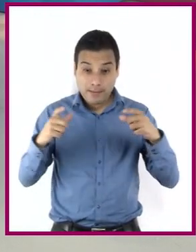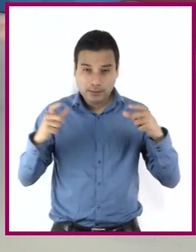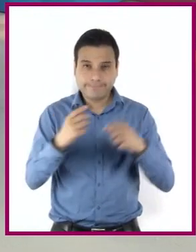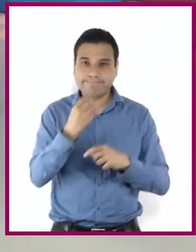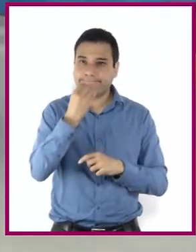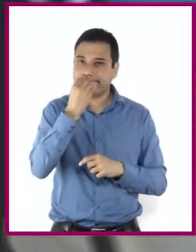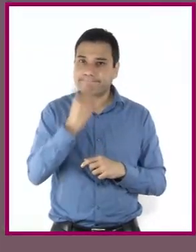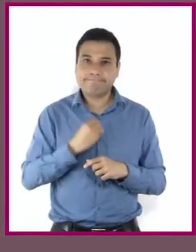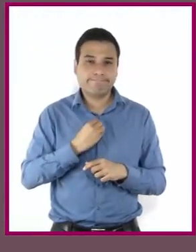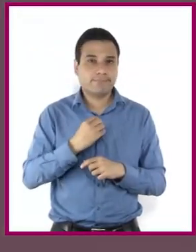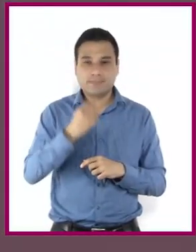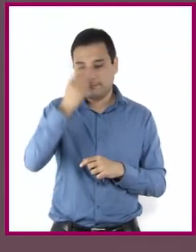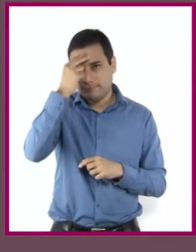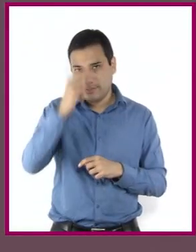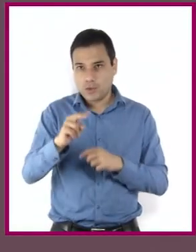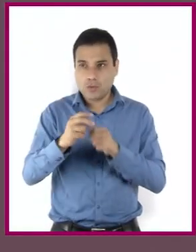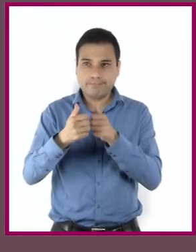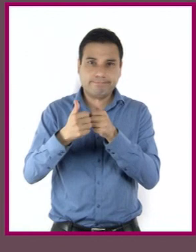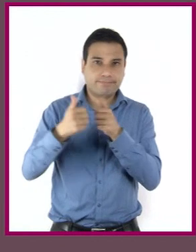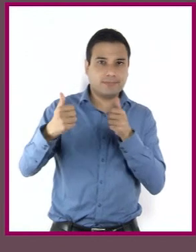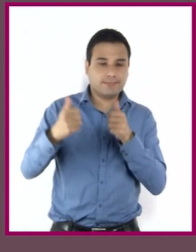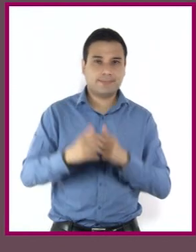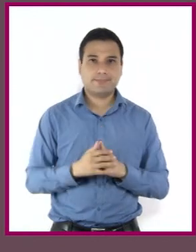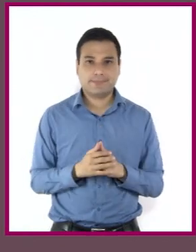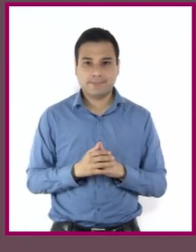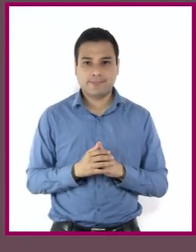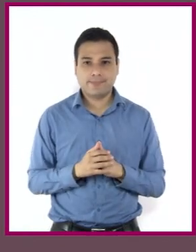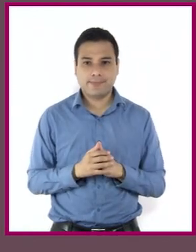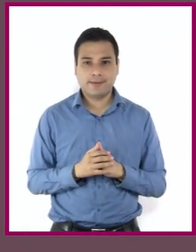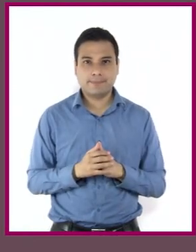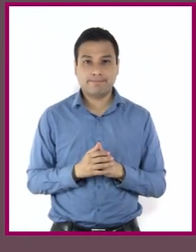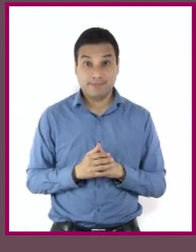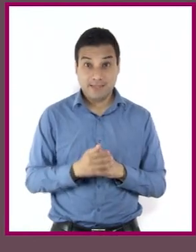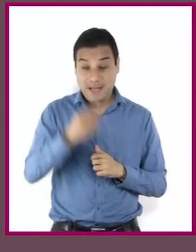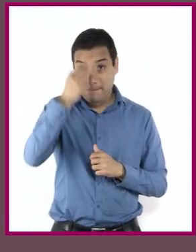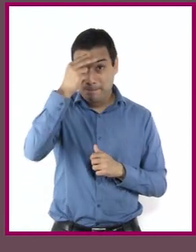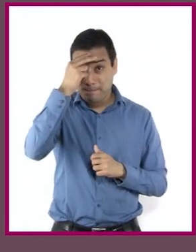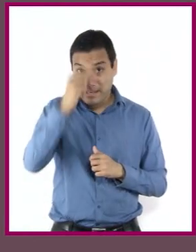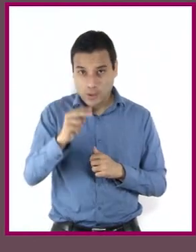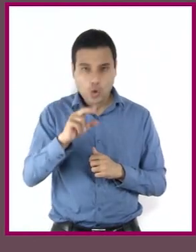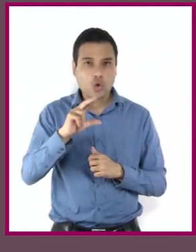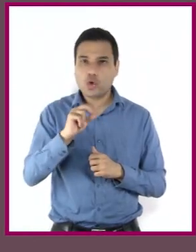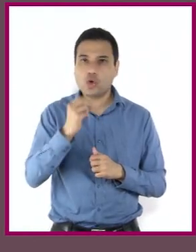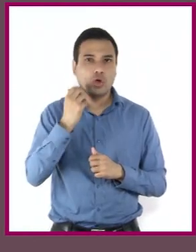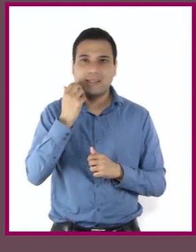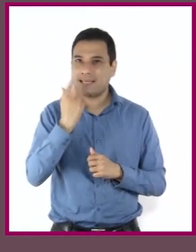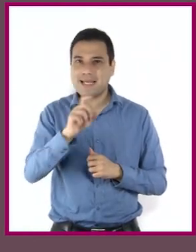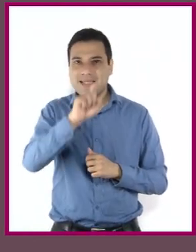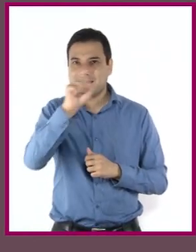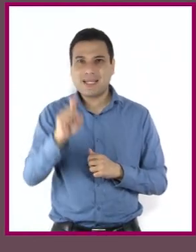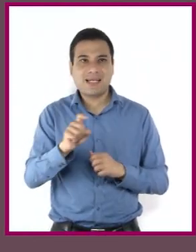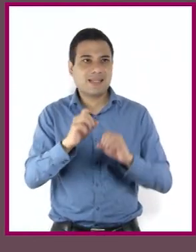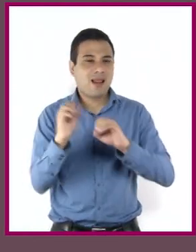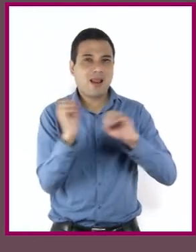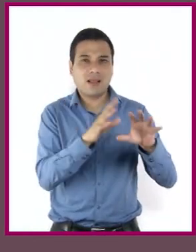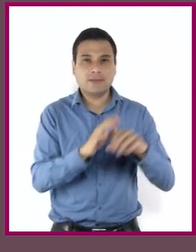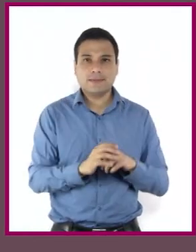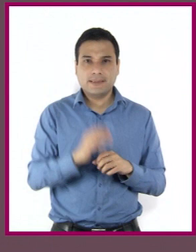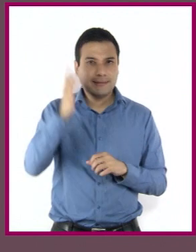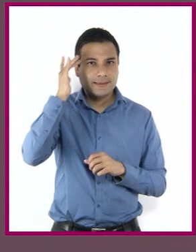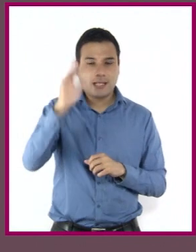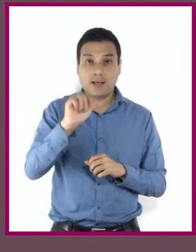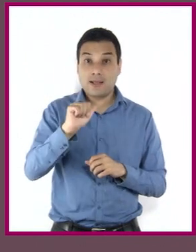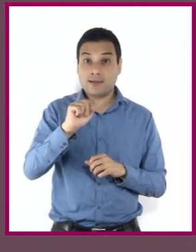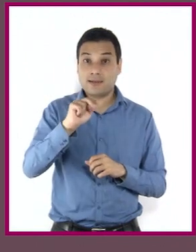separación de Texas. Con el fin de impedir la independencia tejana, Antonio López de Santa Anna organizó una expedición